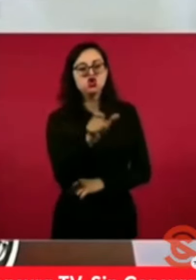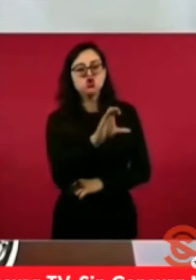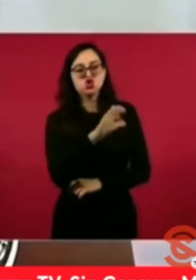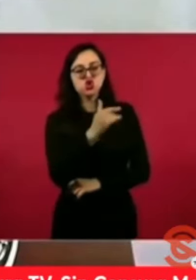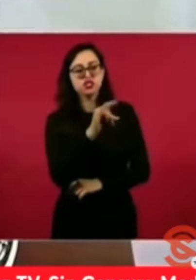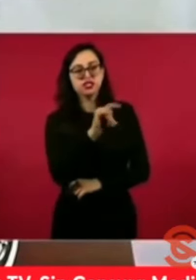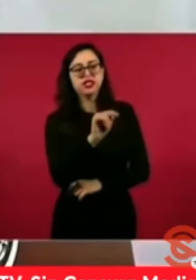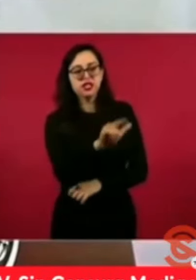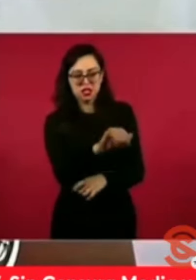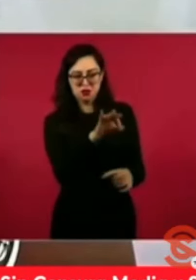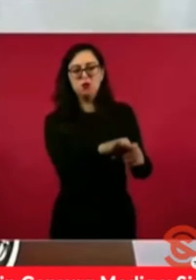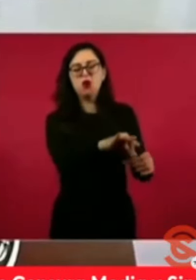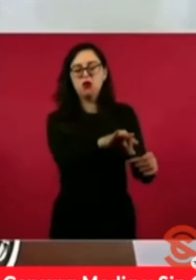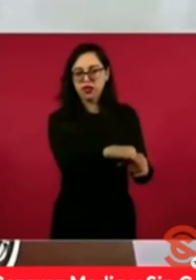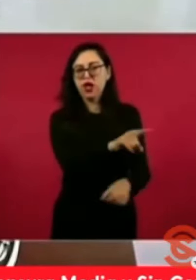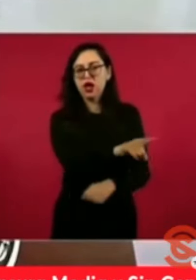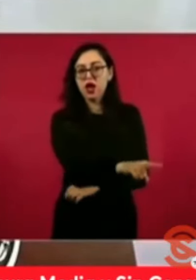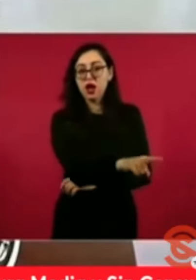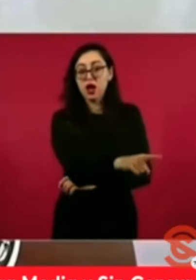Y también a ella